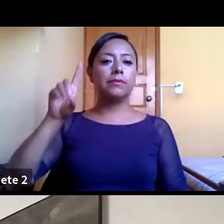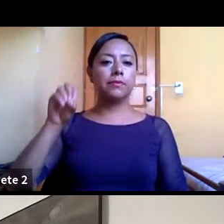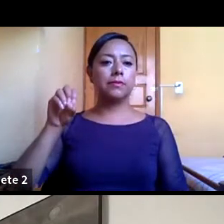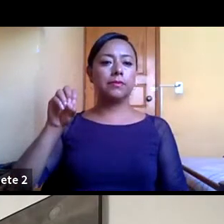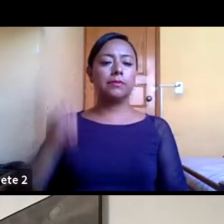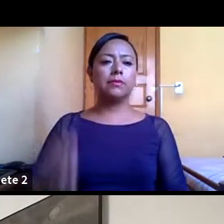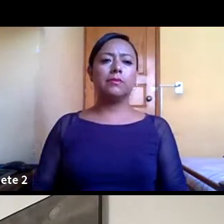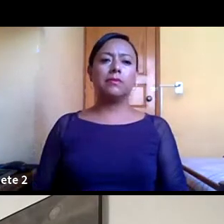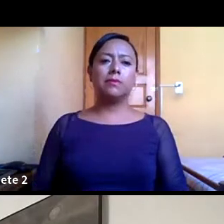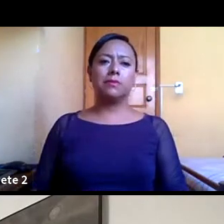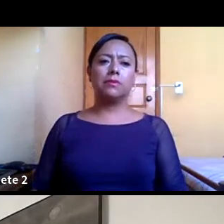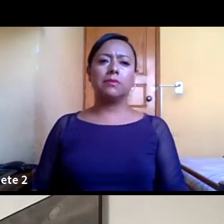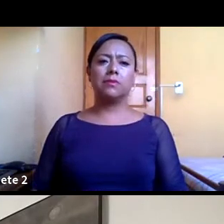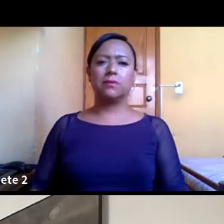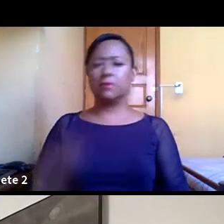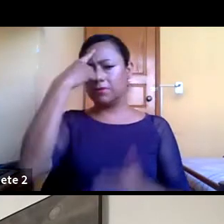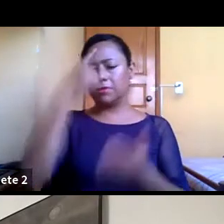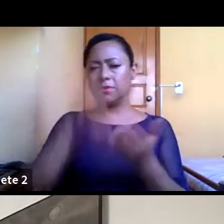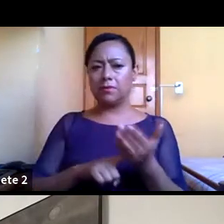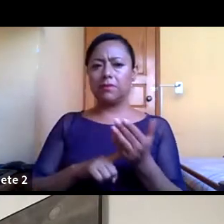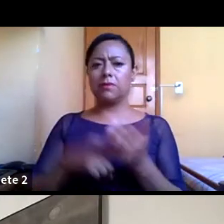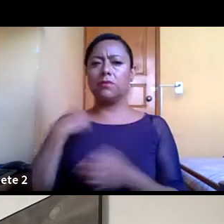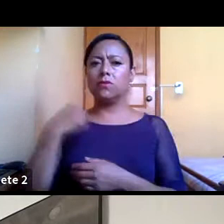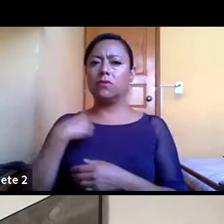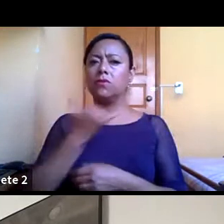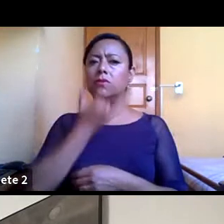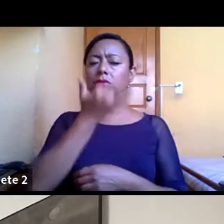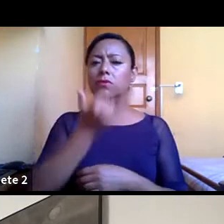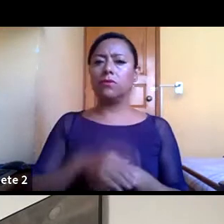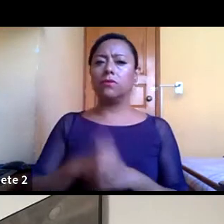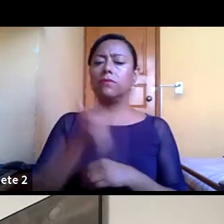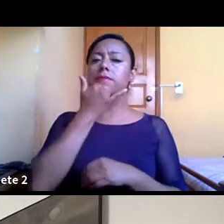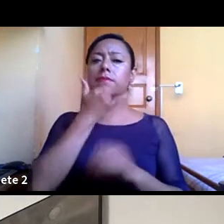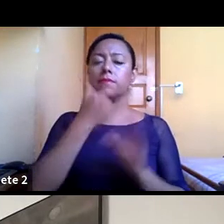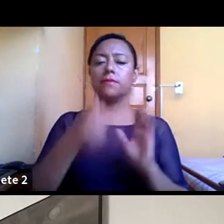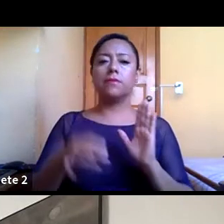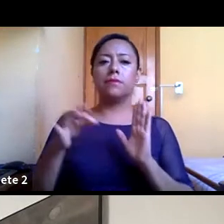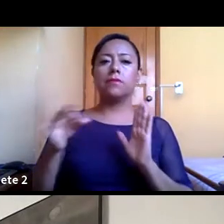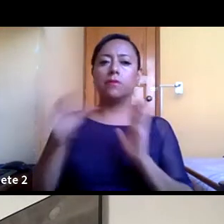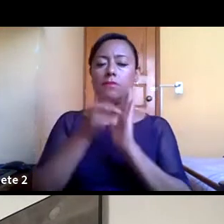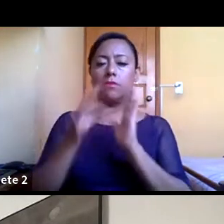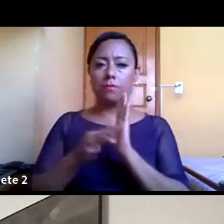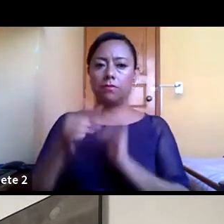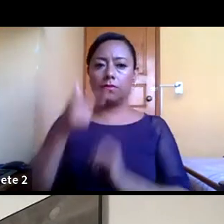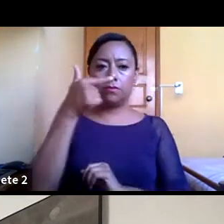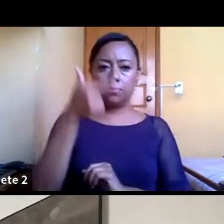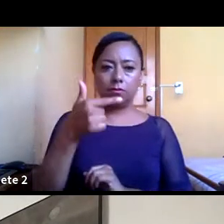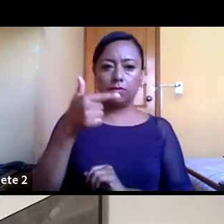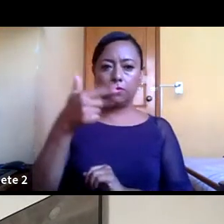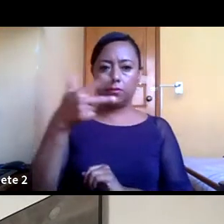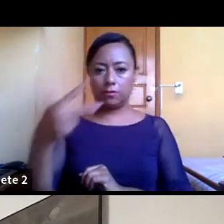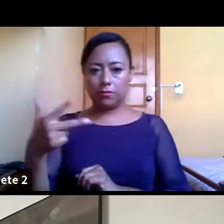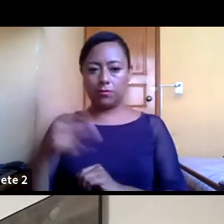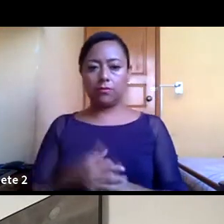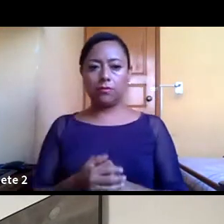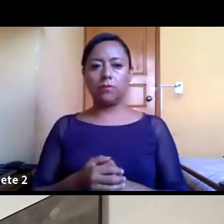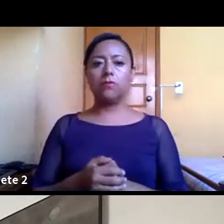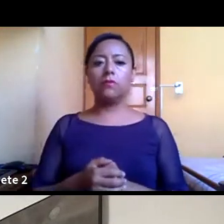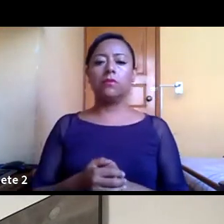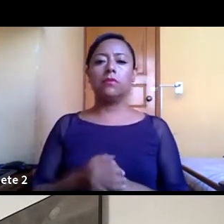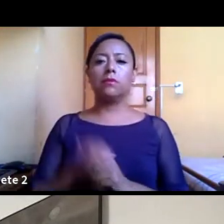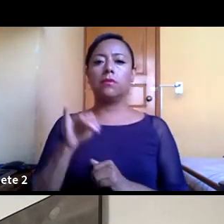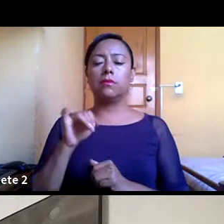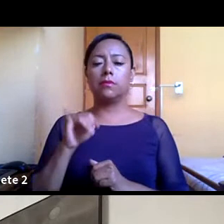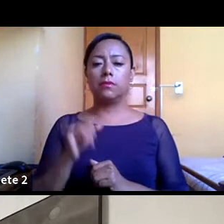Perdón, diputado, creo que yo cometí un error, el 7 y 8. Son los puntos 7 y 8 porque ya votamos el 5 y el 6. Ahora sería el 7 y el 8. A eso voy.